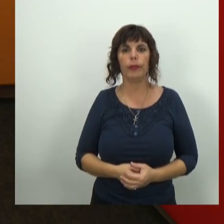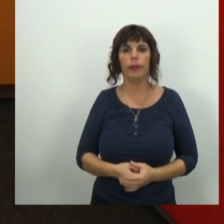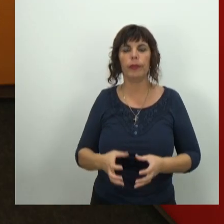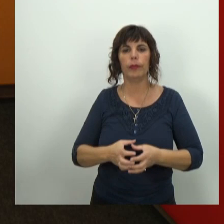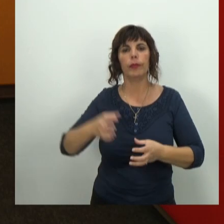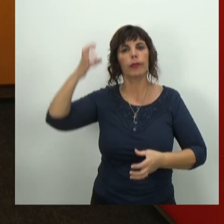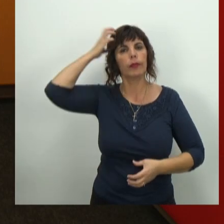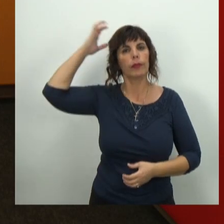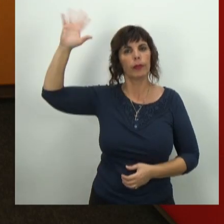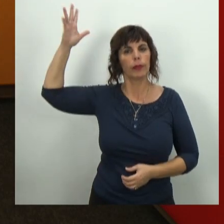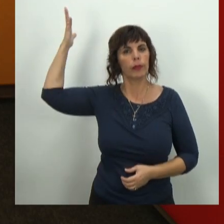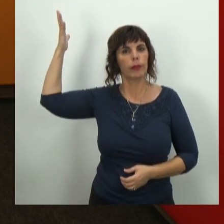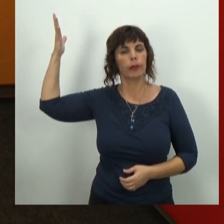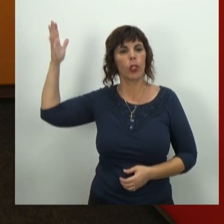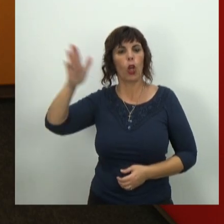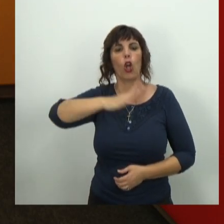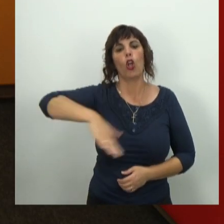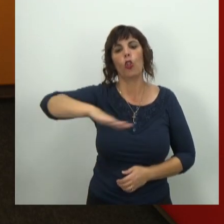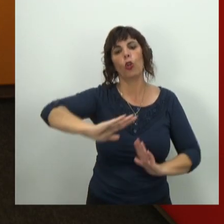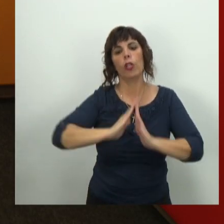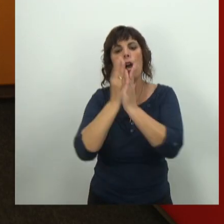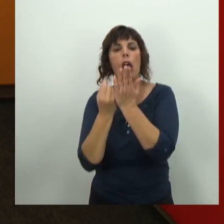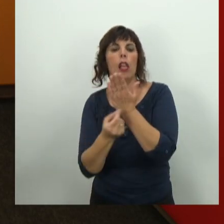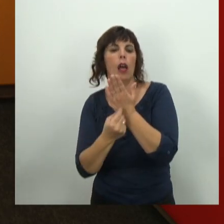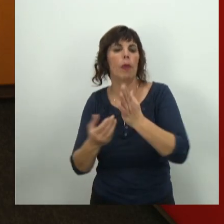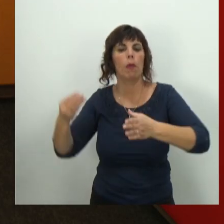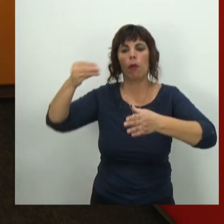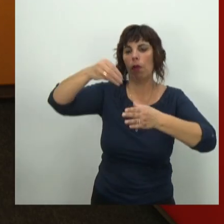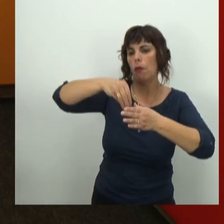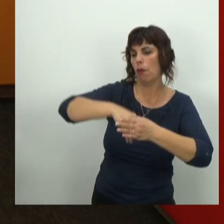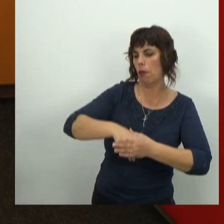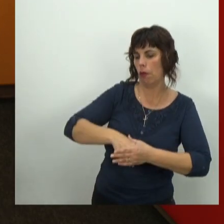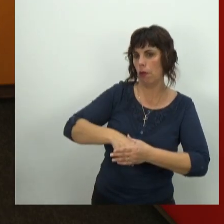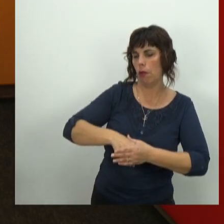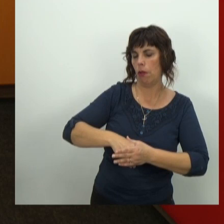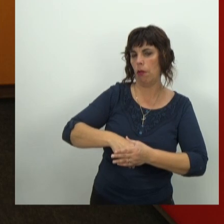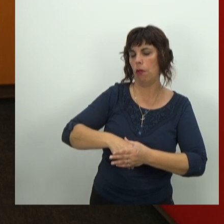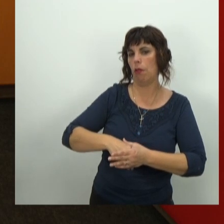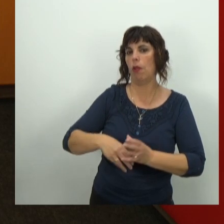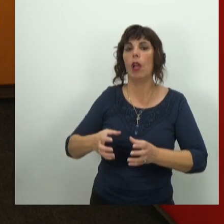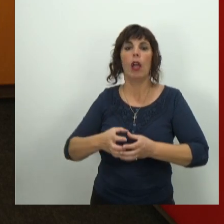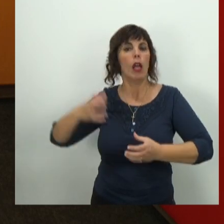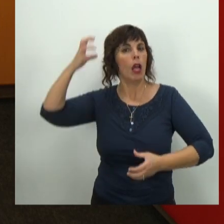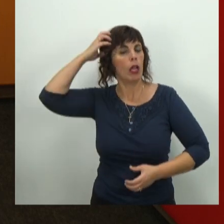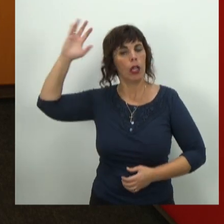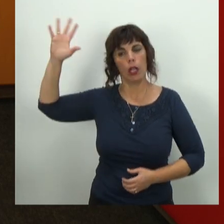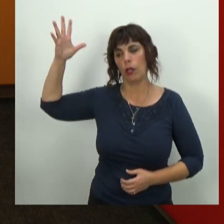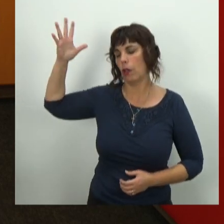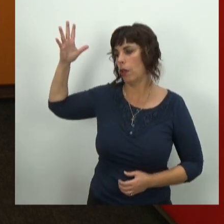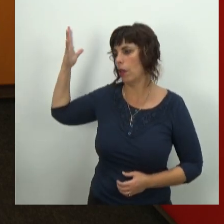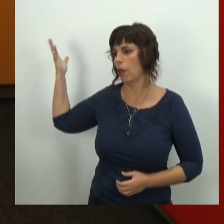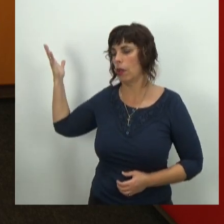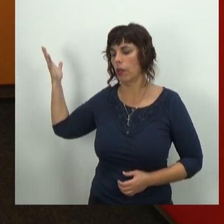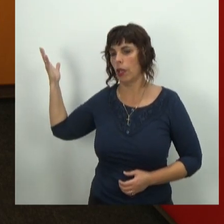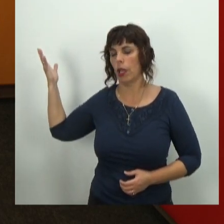El reino de los cielos está en la palabra. El reino de los cielos está en la persona de Jesucristo. El reino de